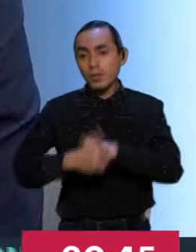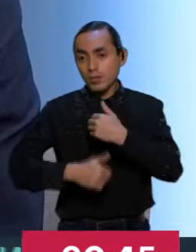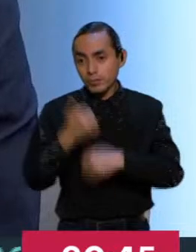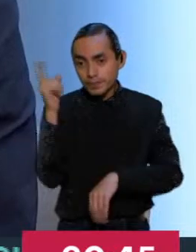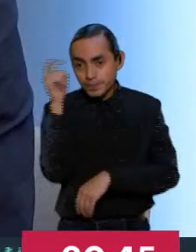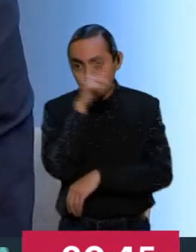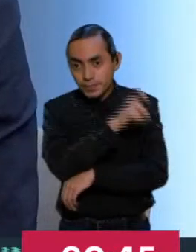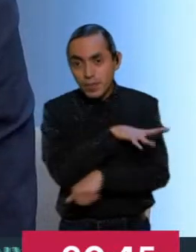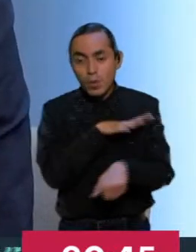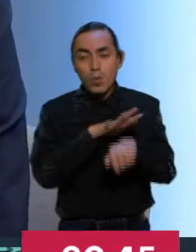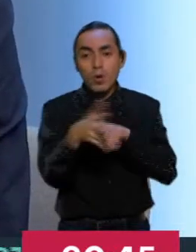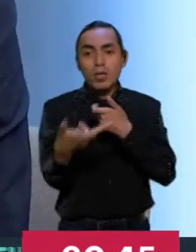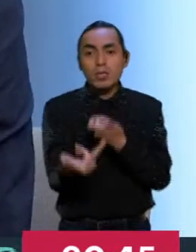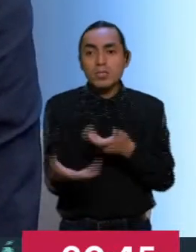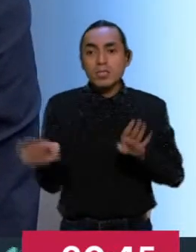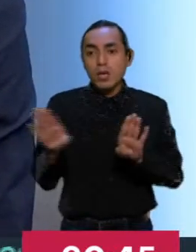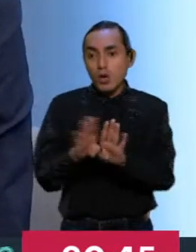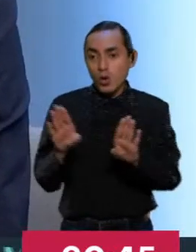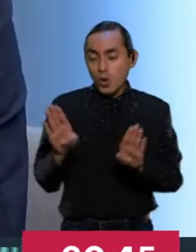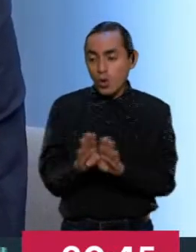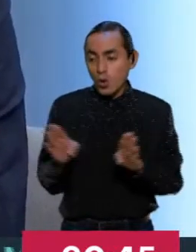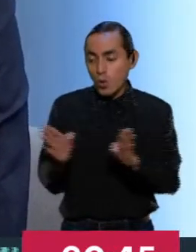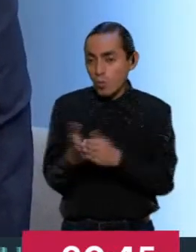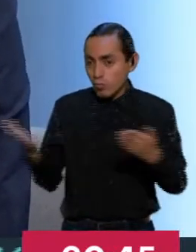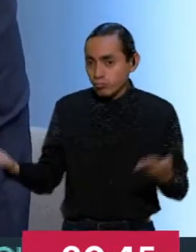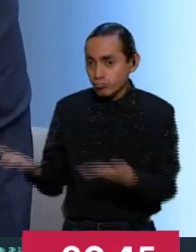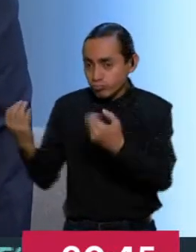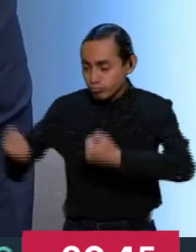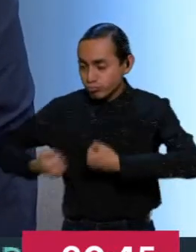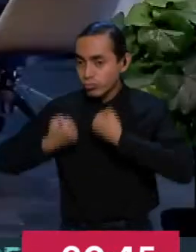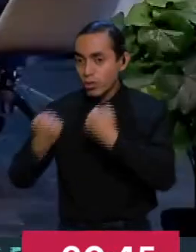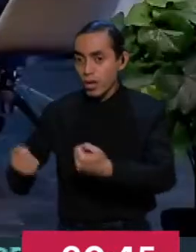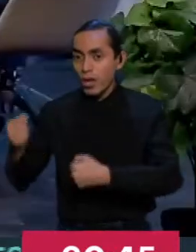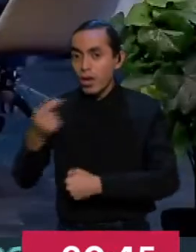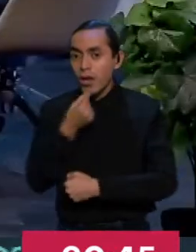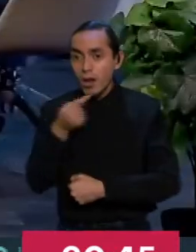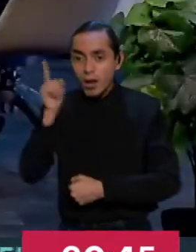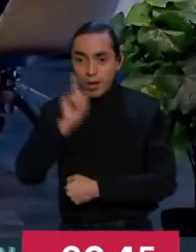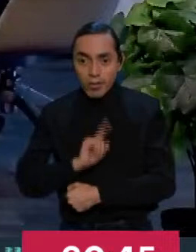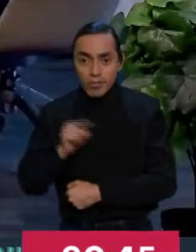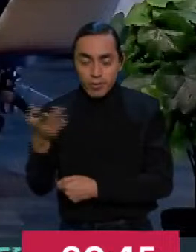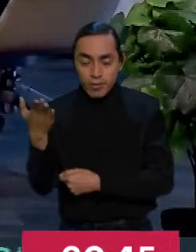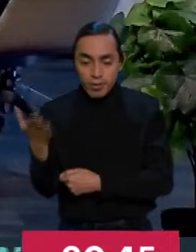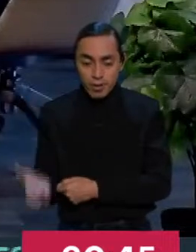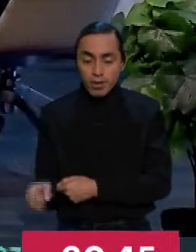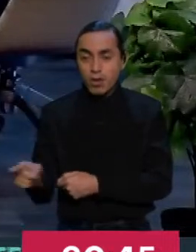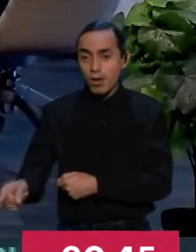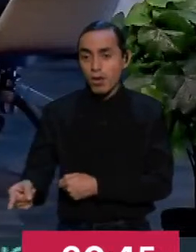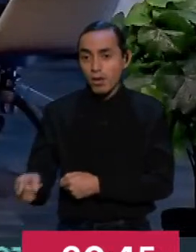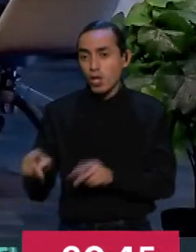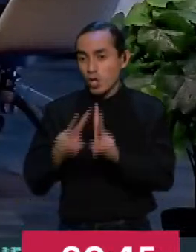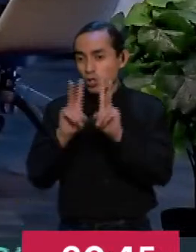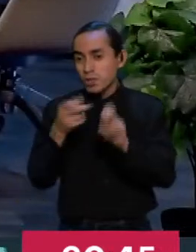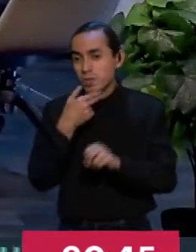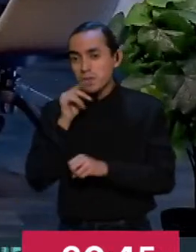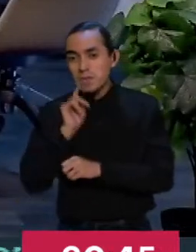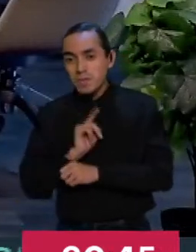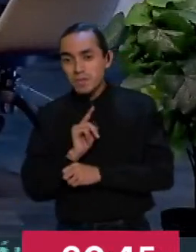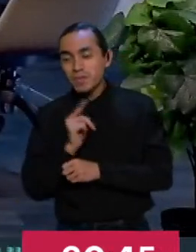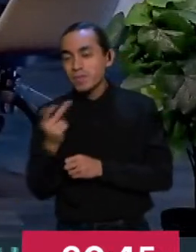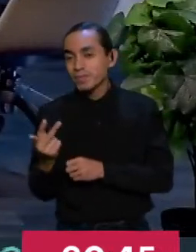es cómo intencionadamente fortalecemos a las niñas en aquello que los roles de género no les permiten. Por